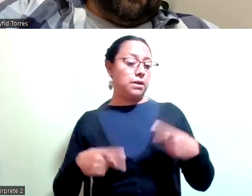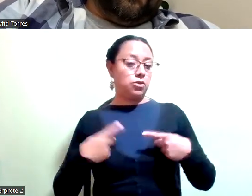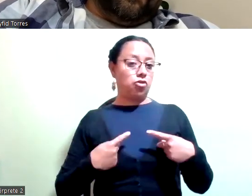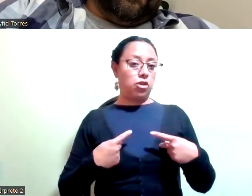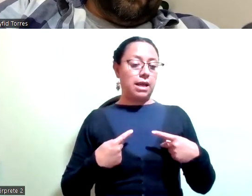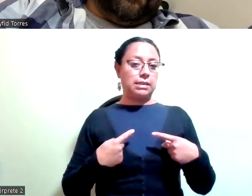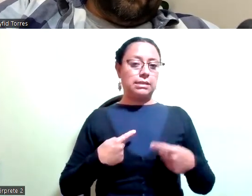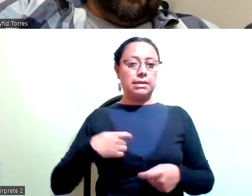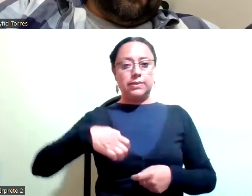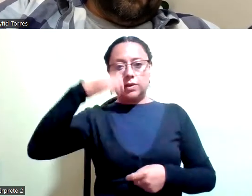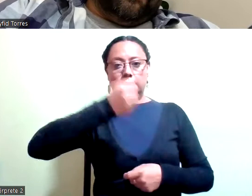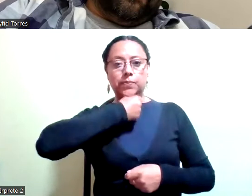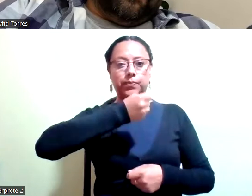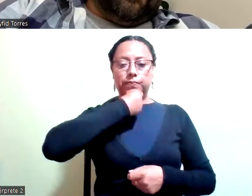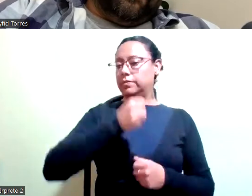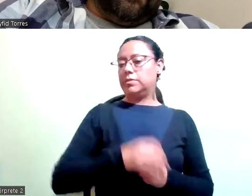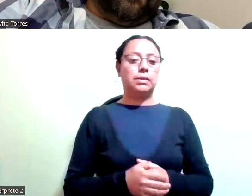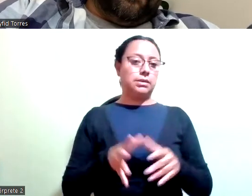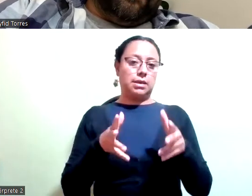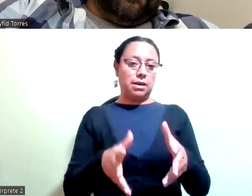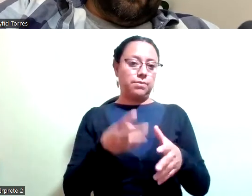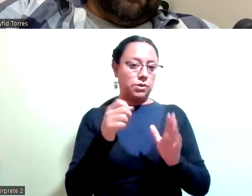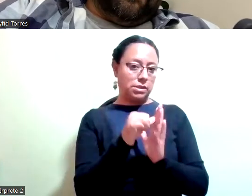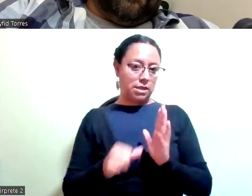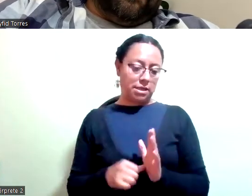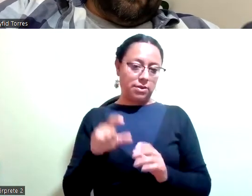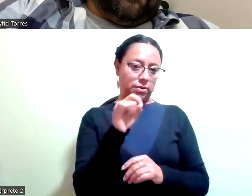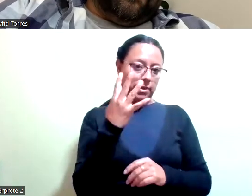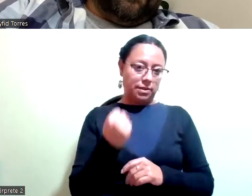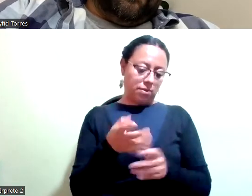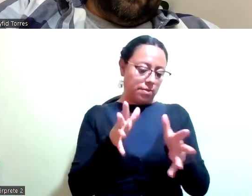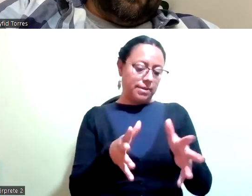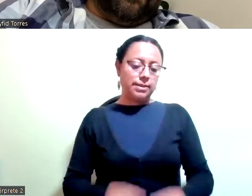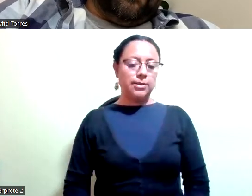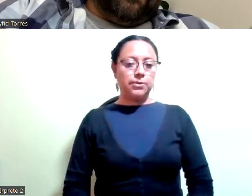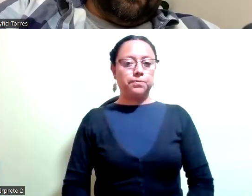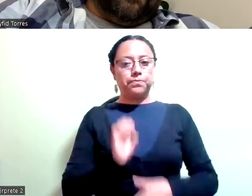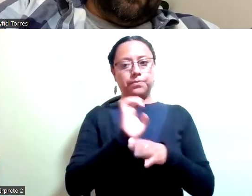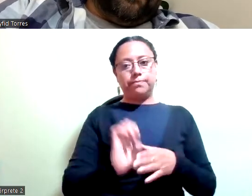así nada más como está el artículo 29. Entonces creo que cabría una reflexión mayor. Luego,